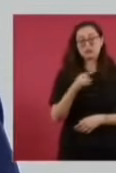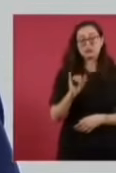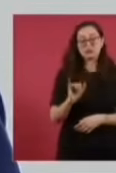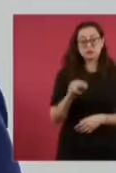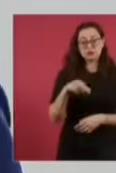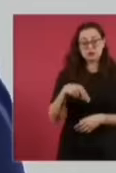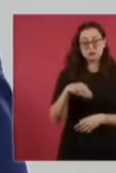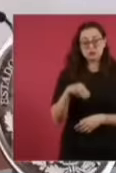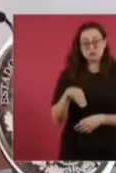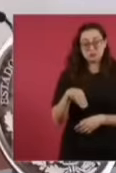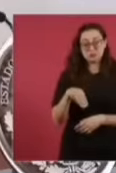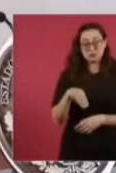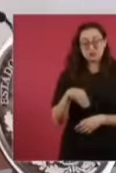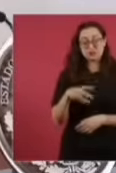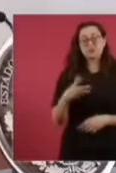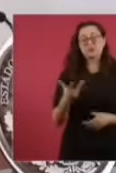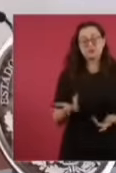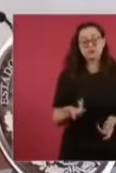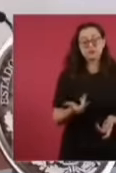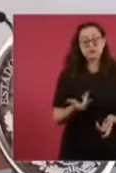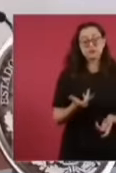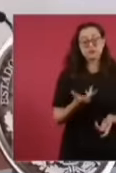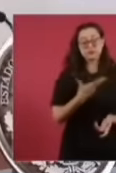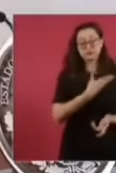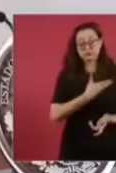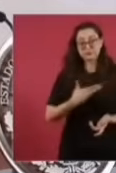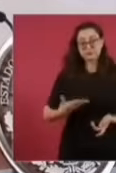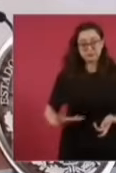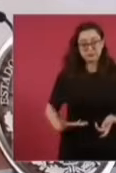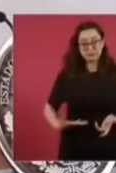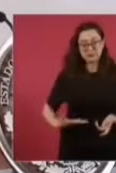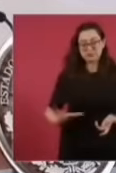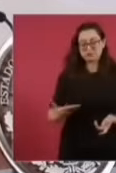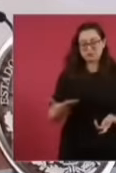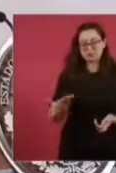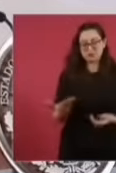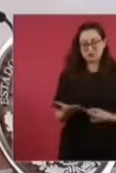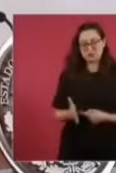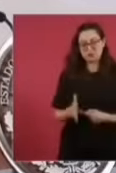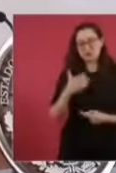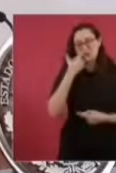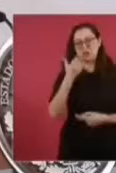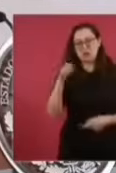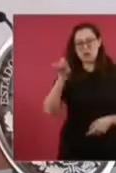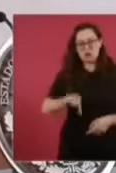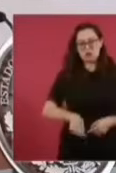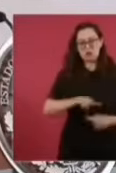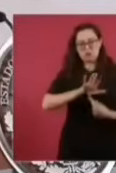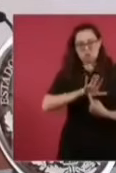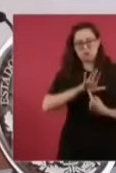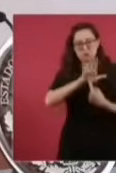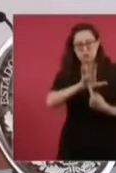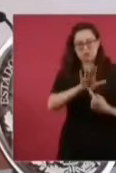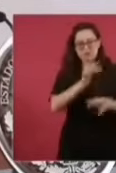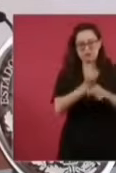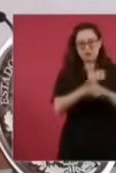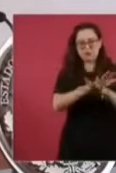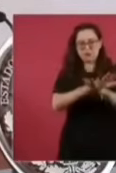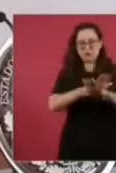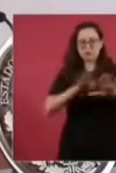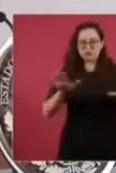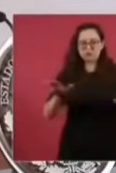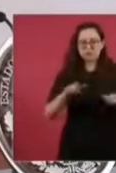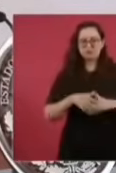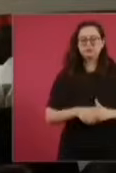de Migración que nos pidió el presidente presentar el día de hoy. Aquí está un